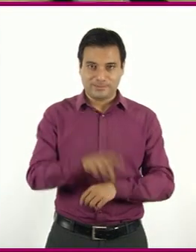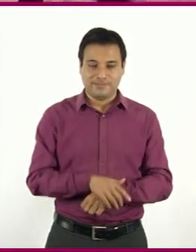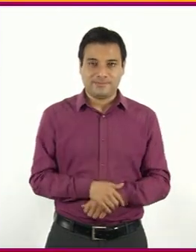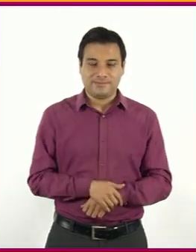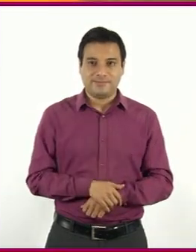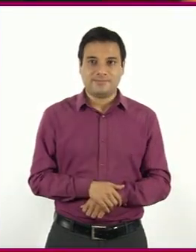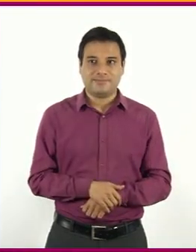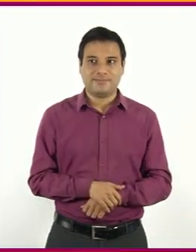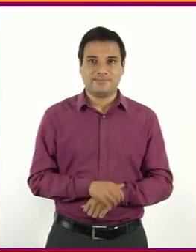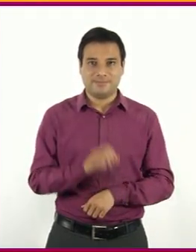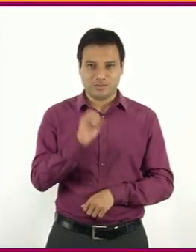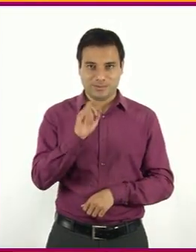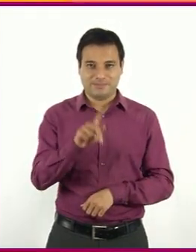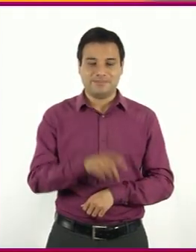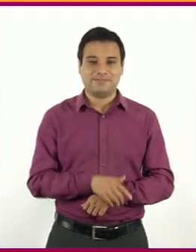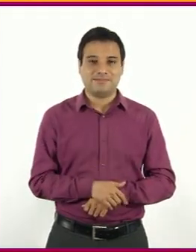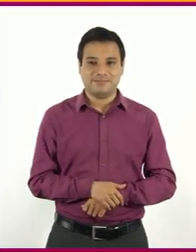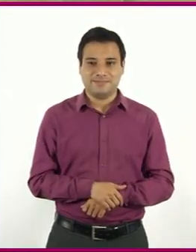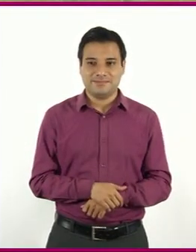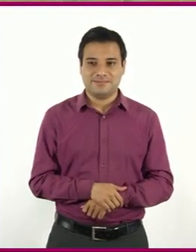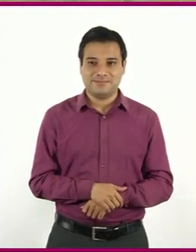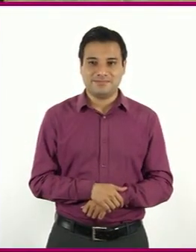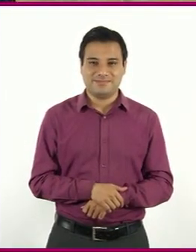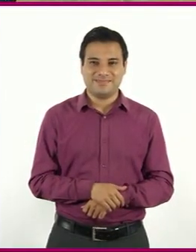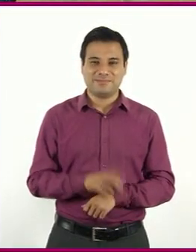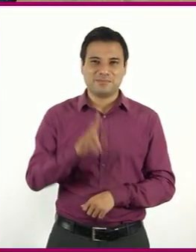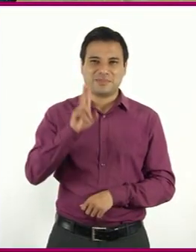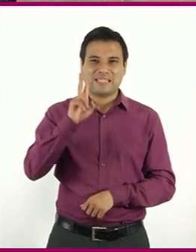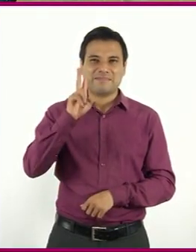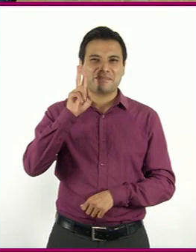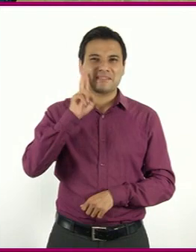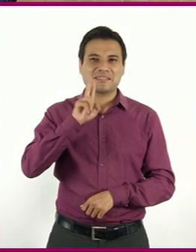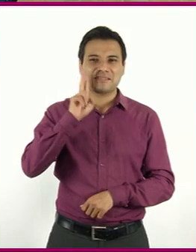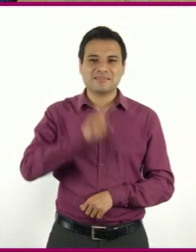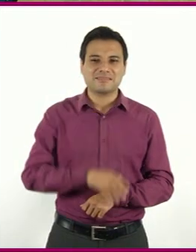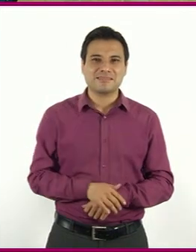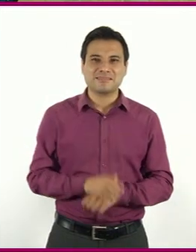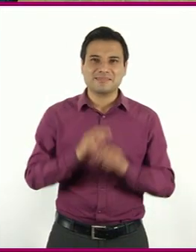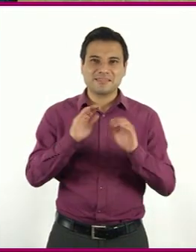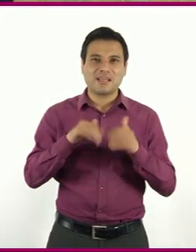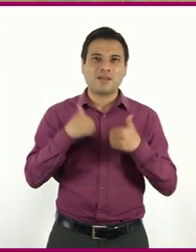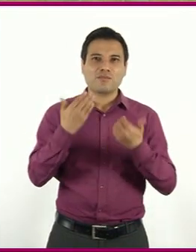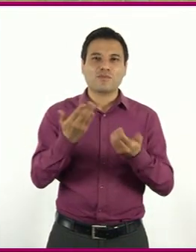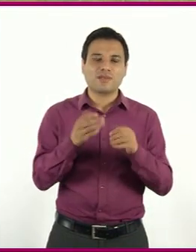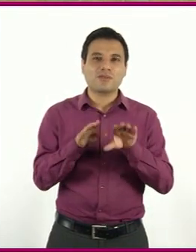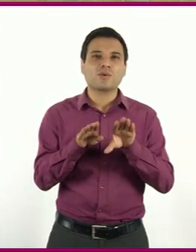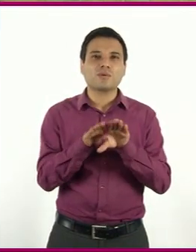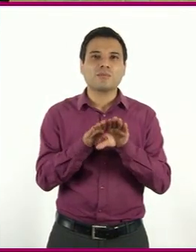voy a arreglar. Ahí está. Pero a ver, es que estoy pasando por fuera y tiene que ser por dentro para alcanzar por a llegar. ¿Fuera?